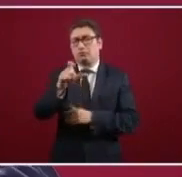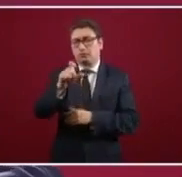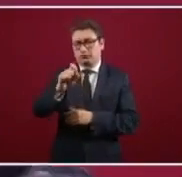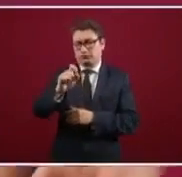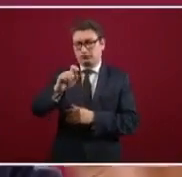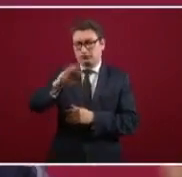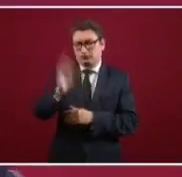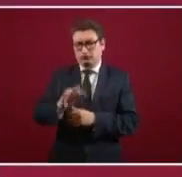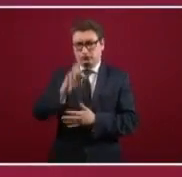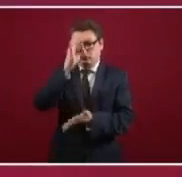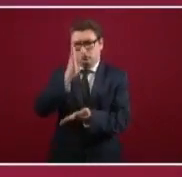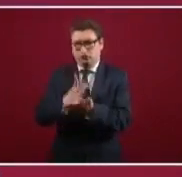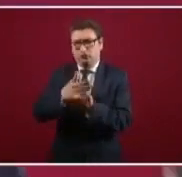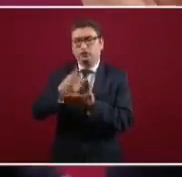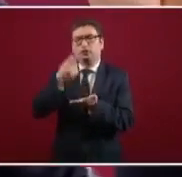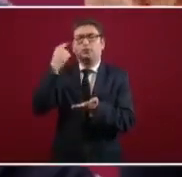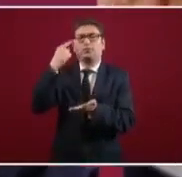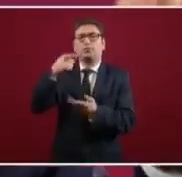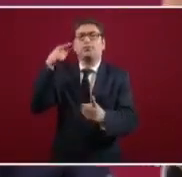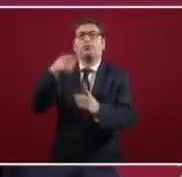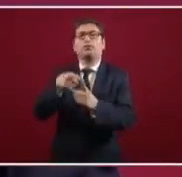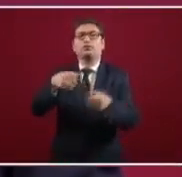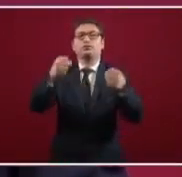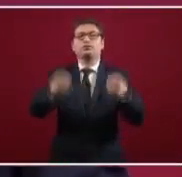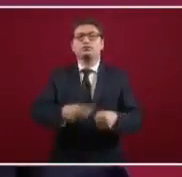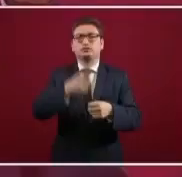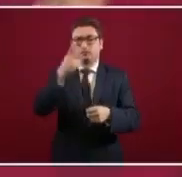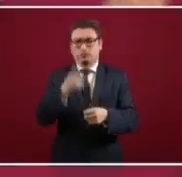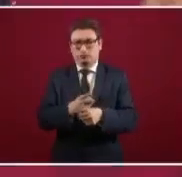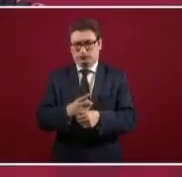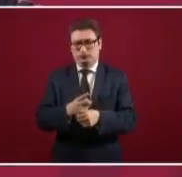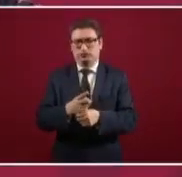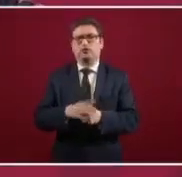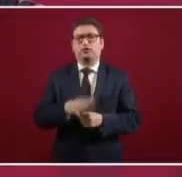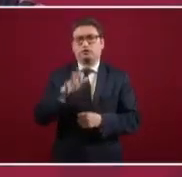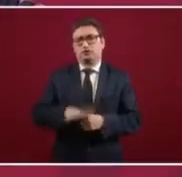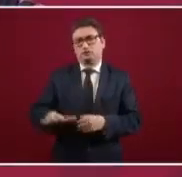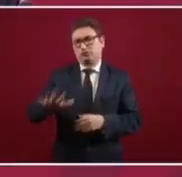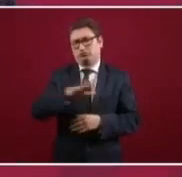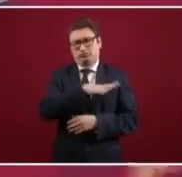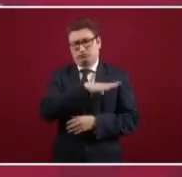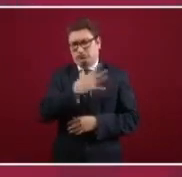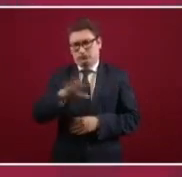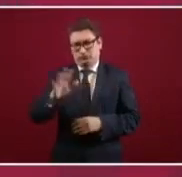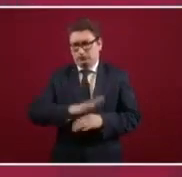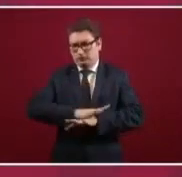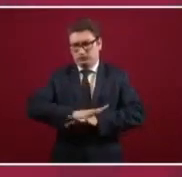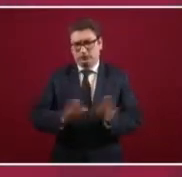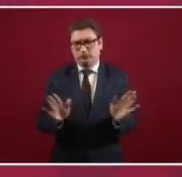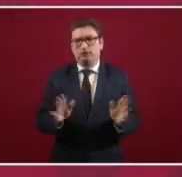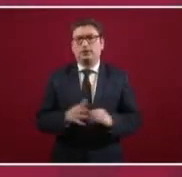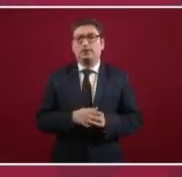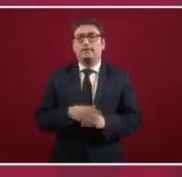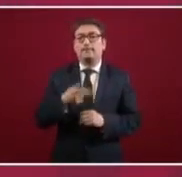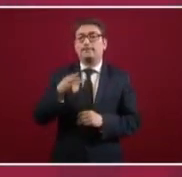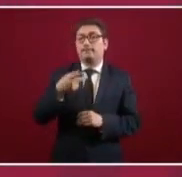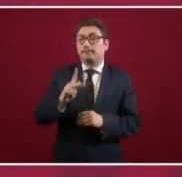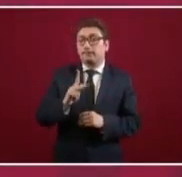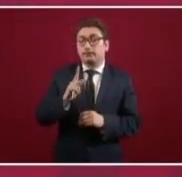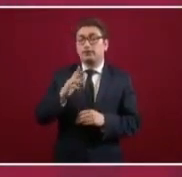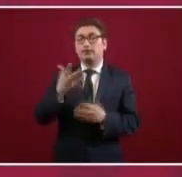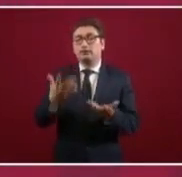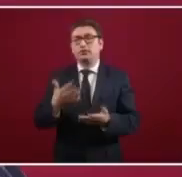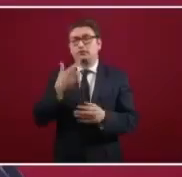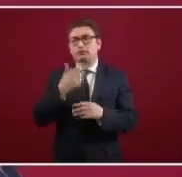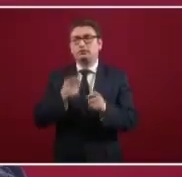ciento a tareas de seguridad pública en general nada más que las tareas de